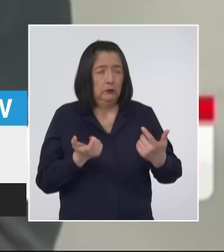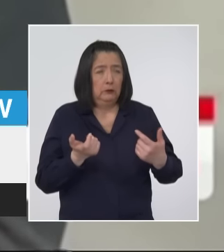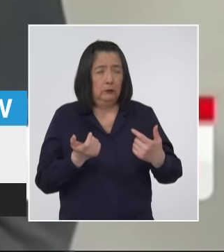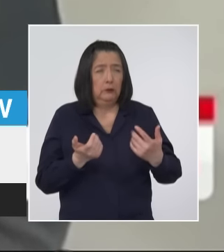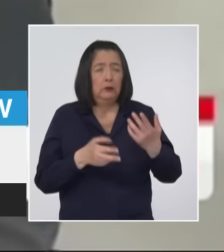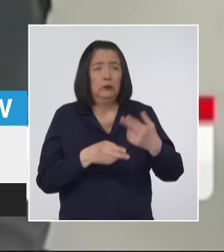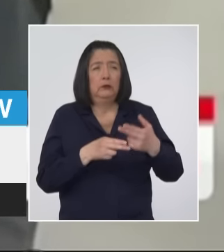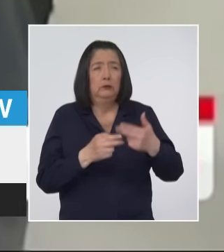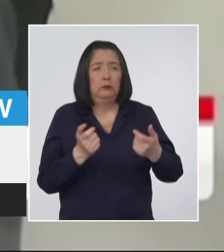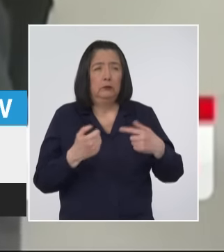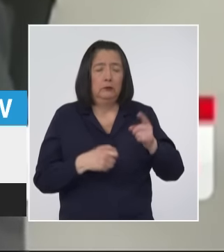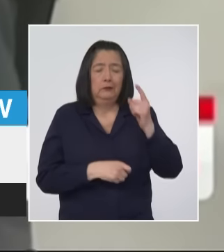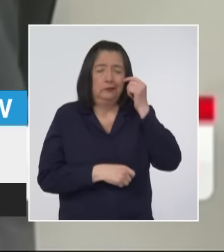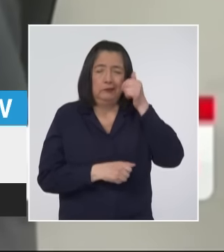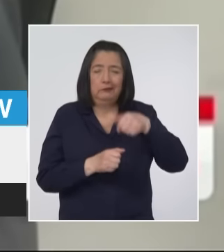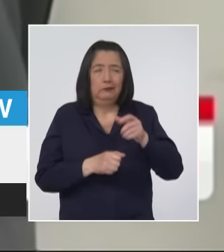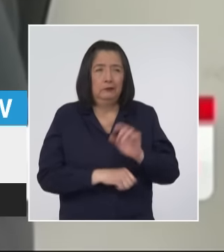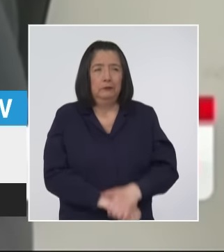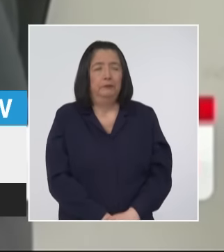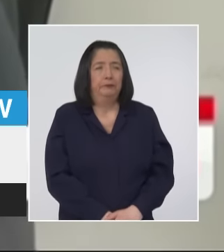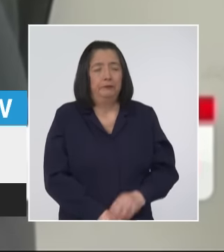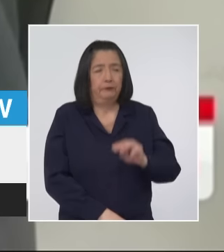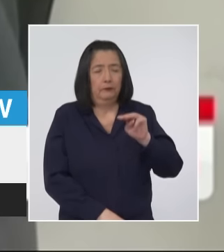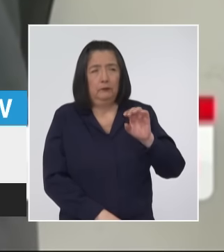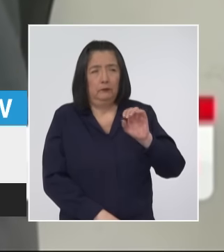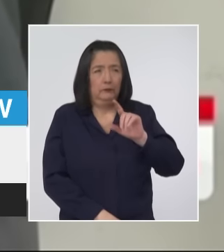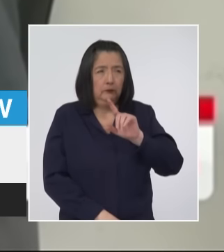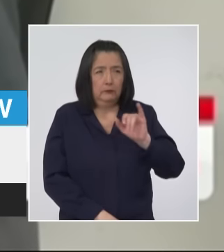el nombre comercial no me acuerdo. ¿Cuál es el nombre? Sí.